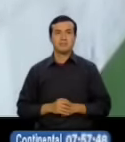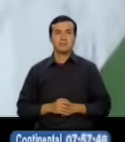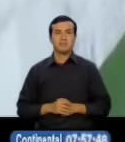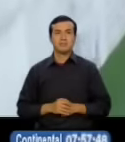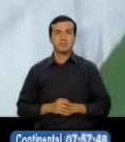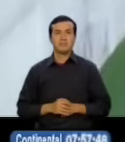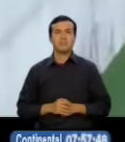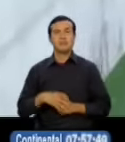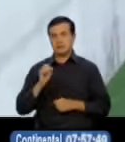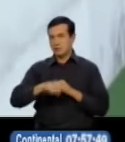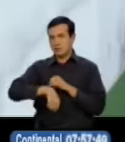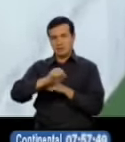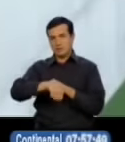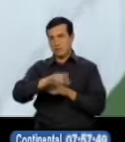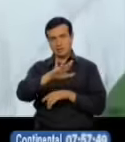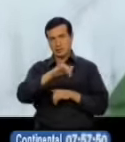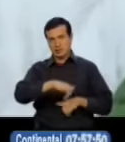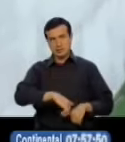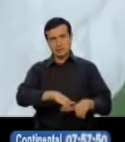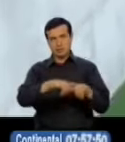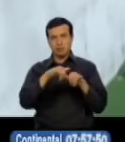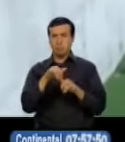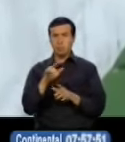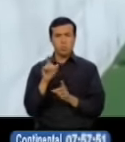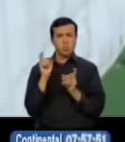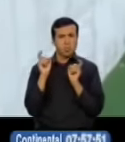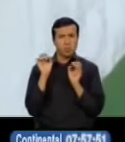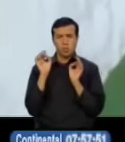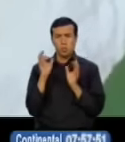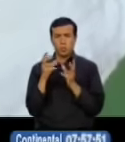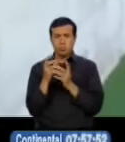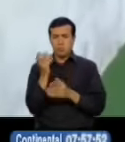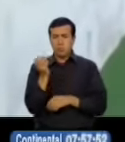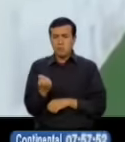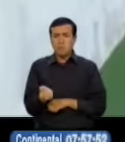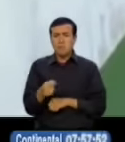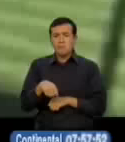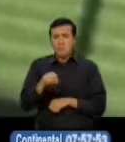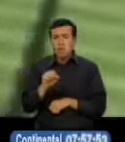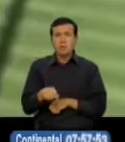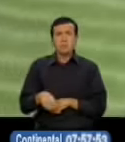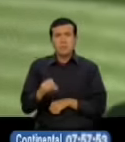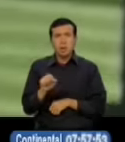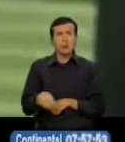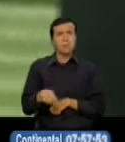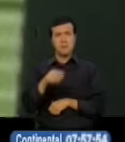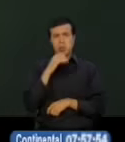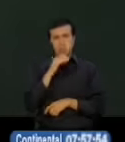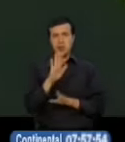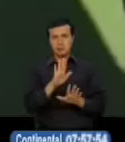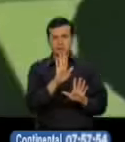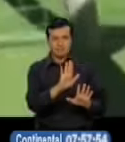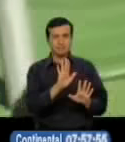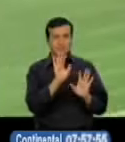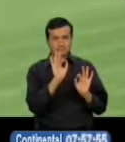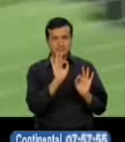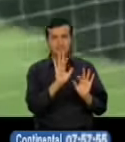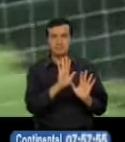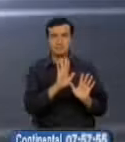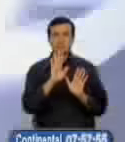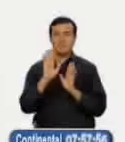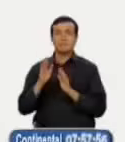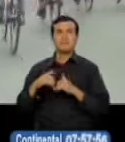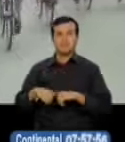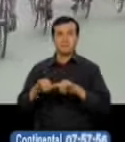Y Barceló sigue en lo suyo, con un control de la pequeña pelota impresionante. Pero dejémoslo tranquilo.